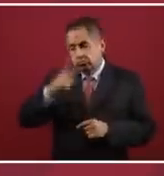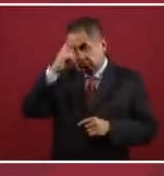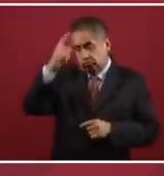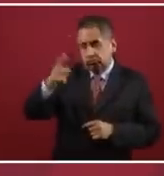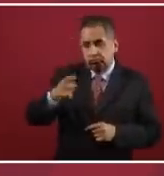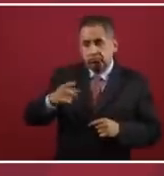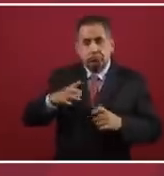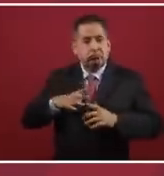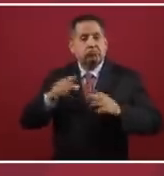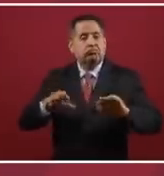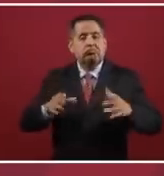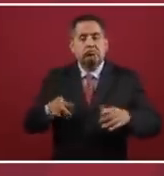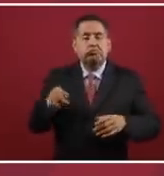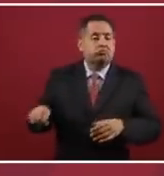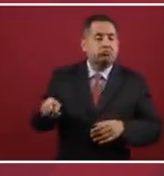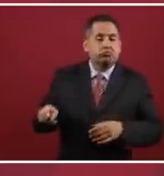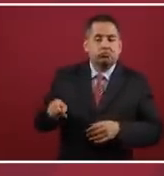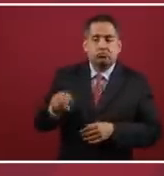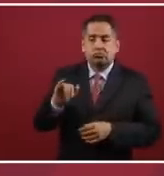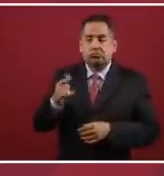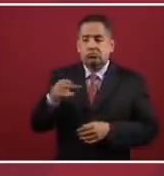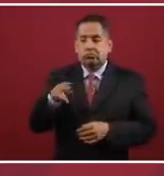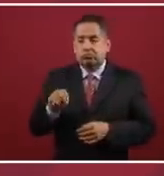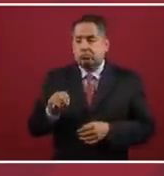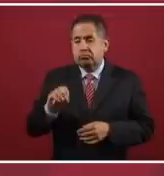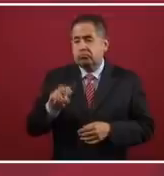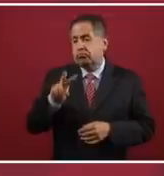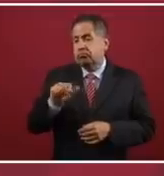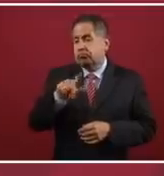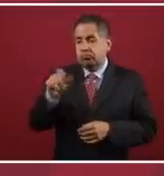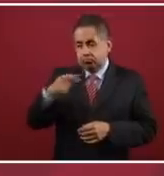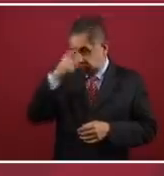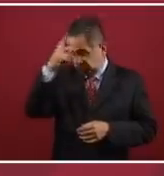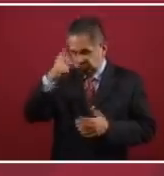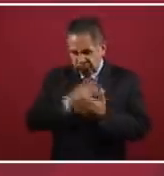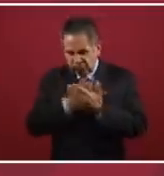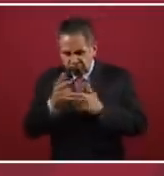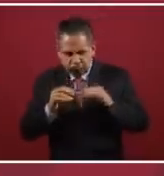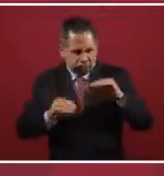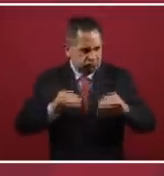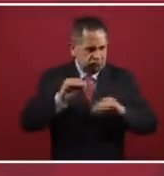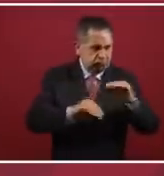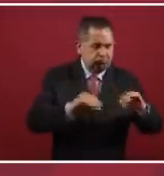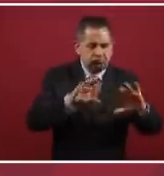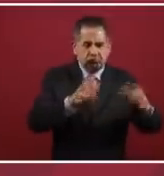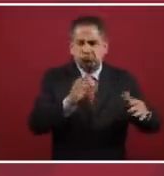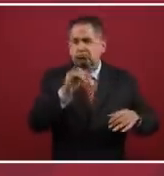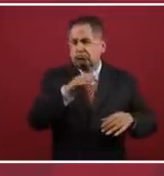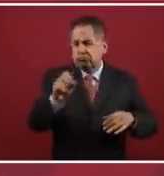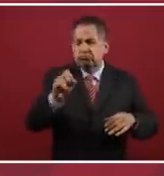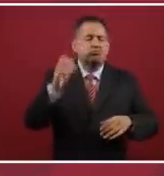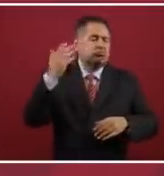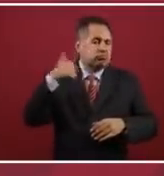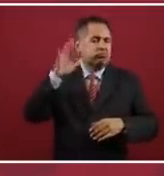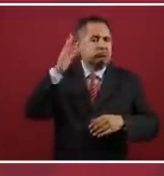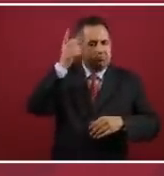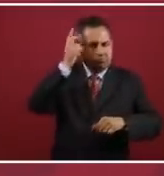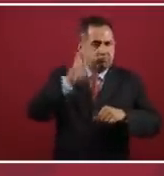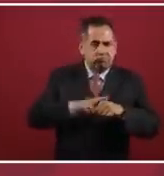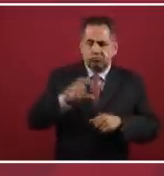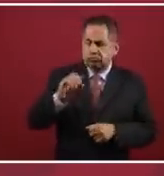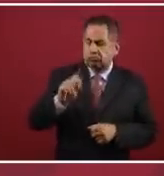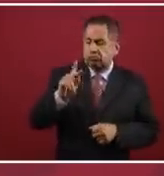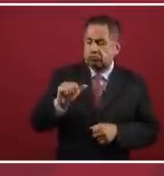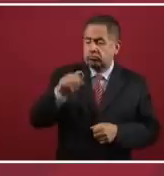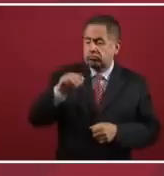aquí, fue Ignacio Ovalle, que fue director en ese entonces de Coplamar